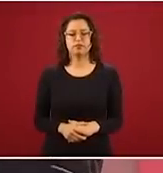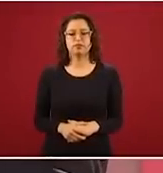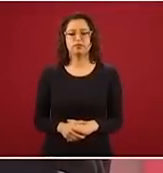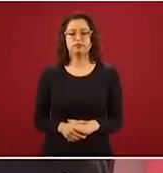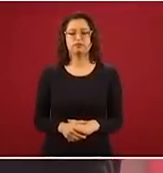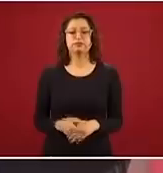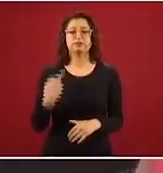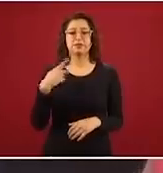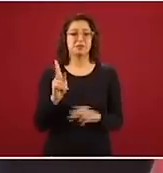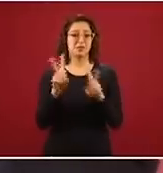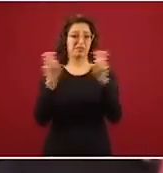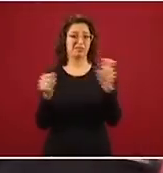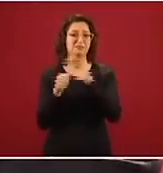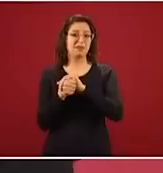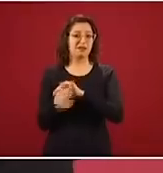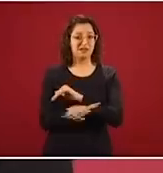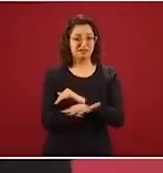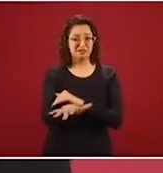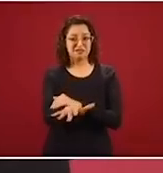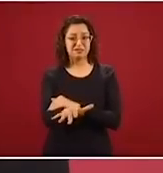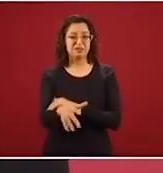Pero el caso de Ayotzinapa es